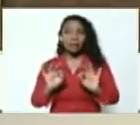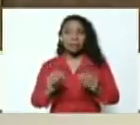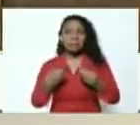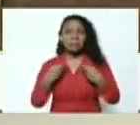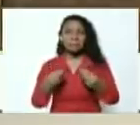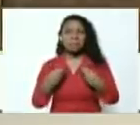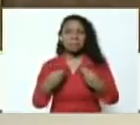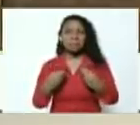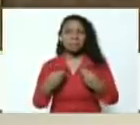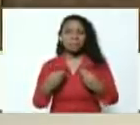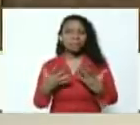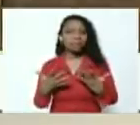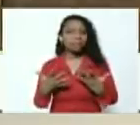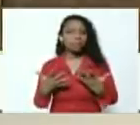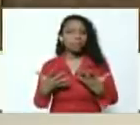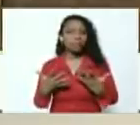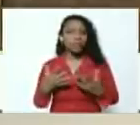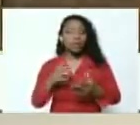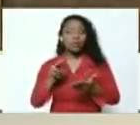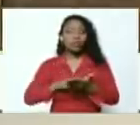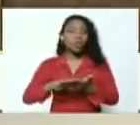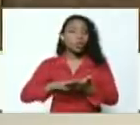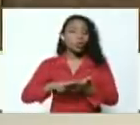para que solucione